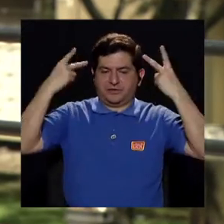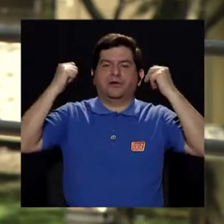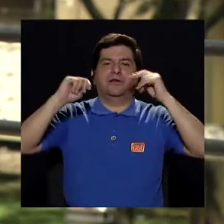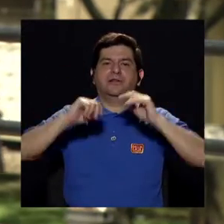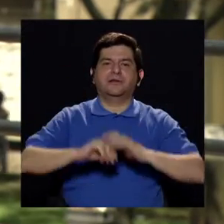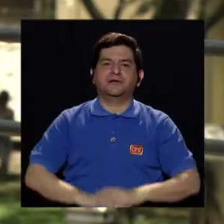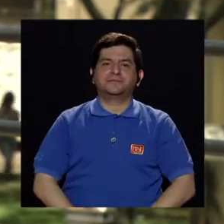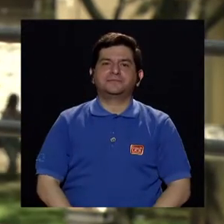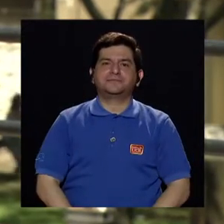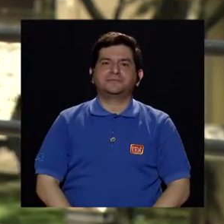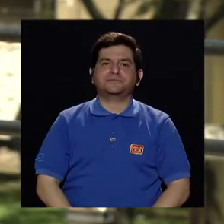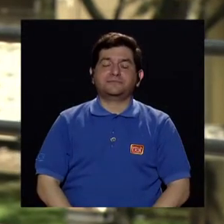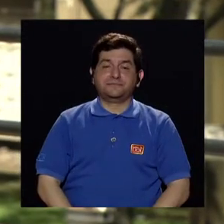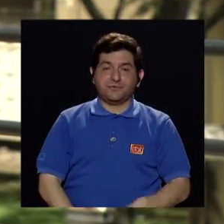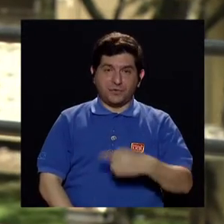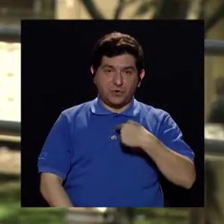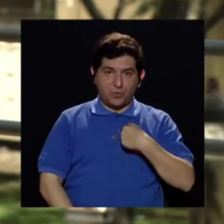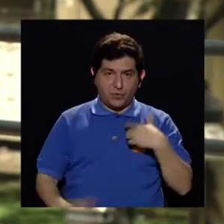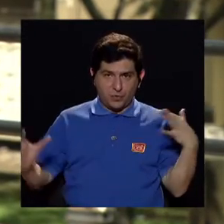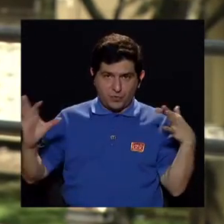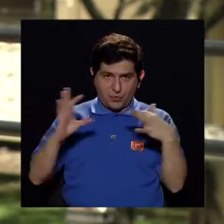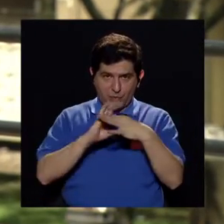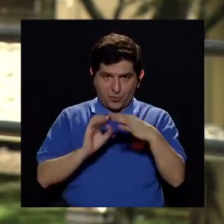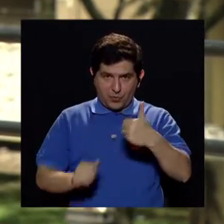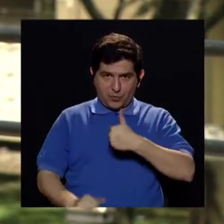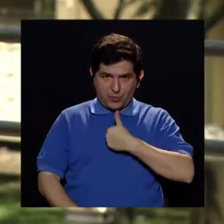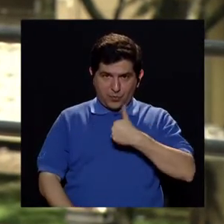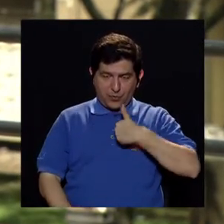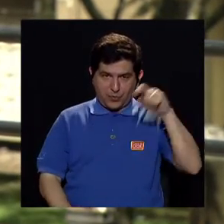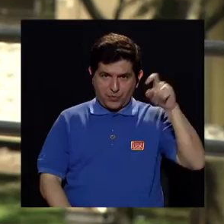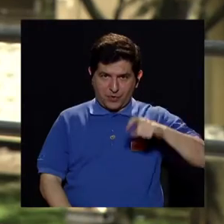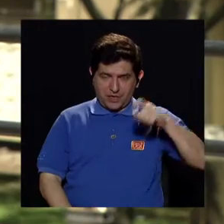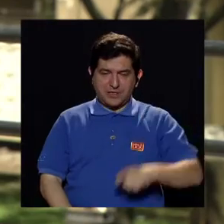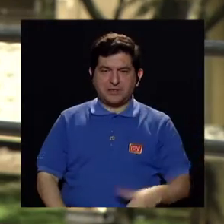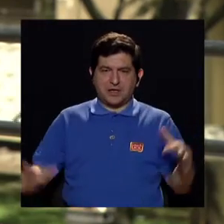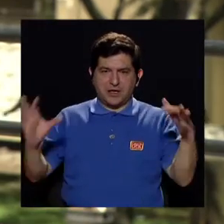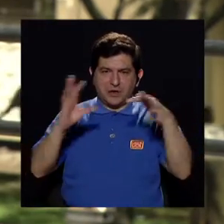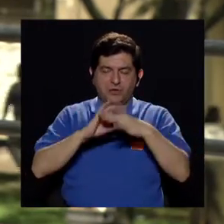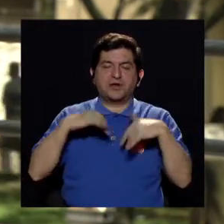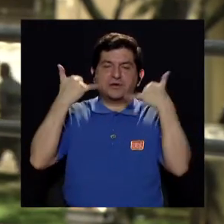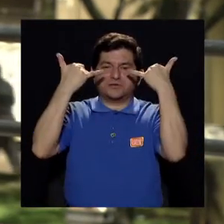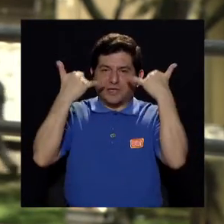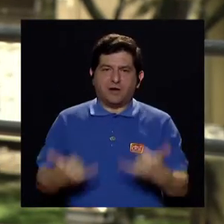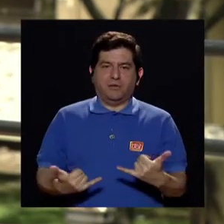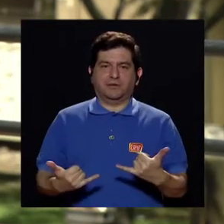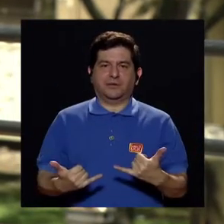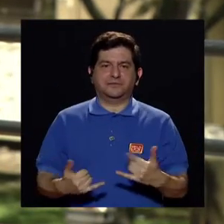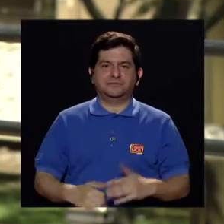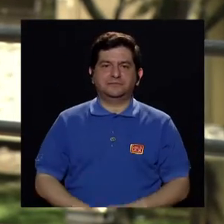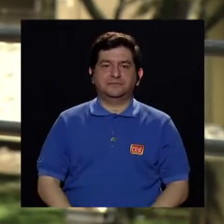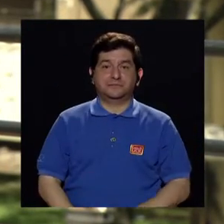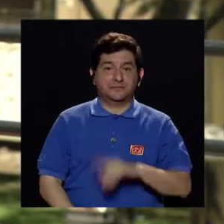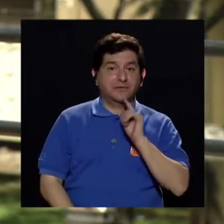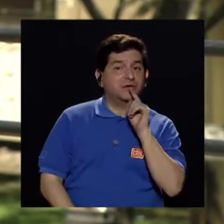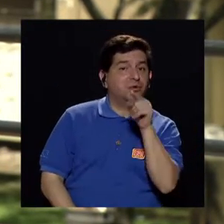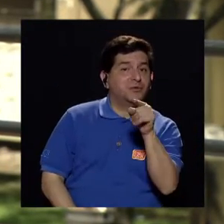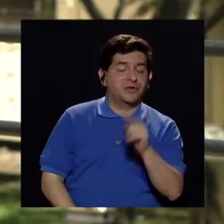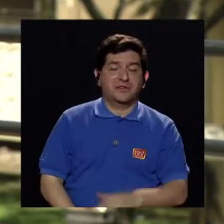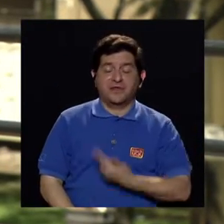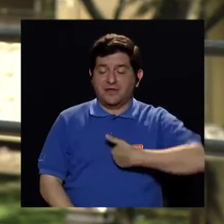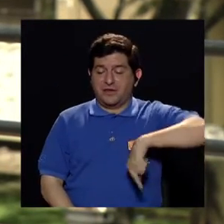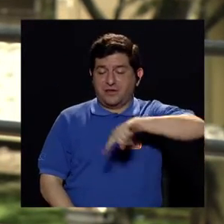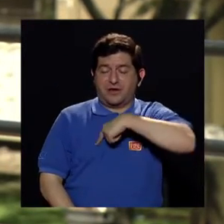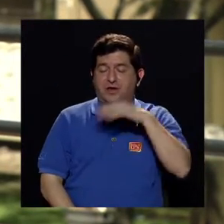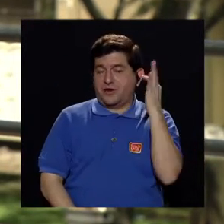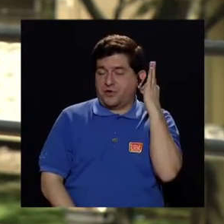vida es que para conectarnos con nosotros mismos necesitamos conectarnos con el presente. Como lo dijiste,